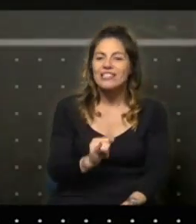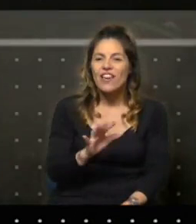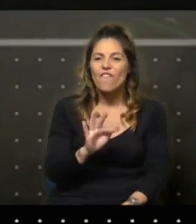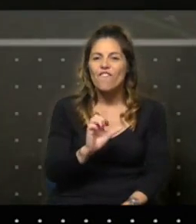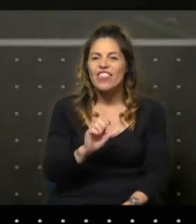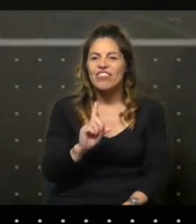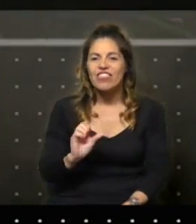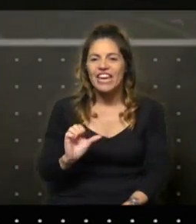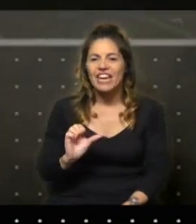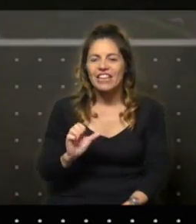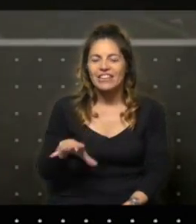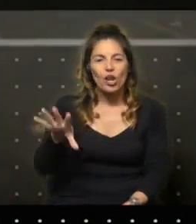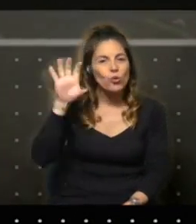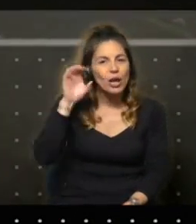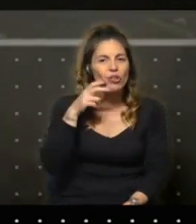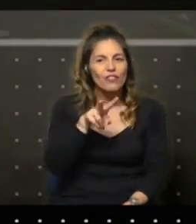vemos te